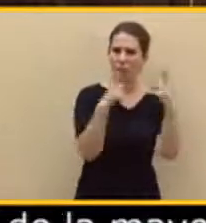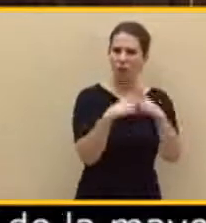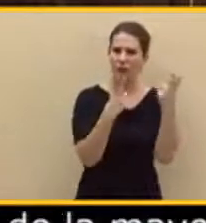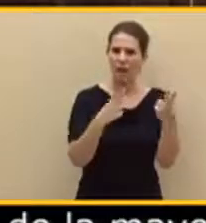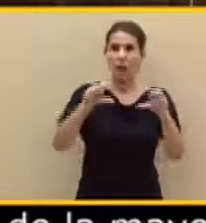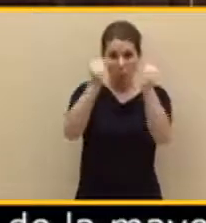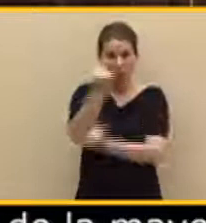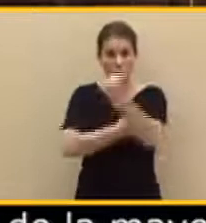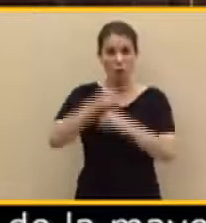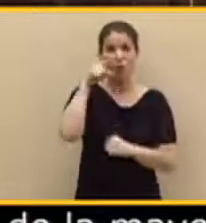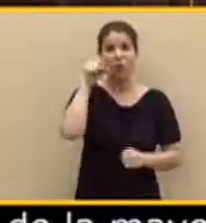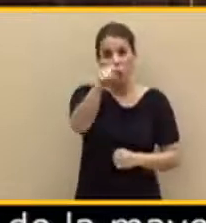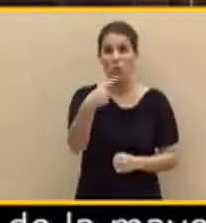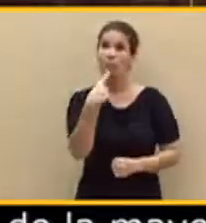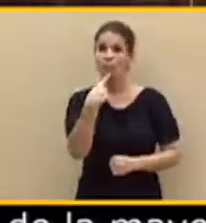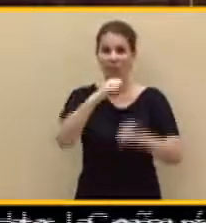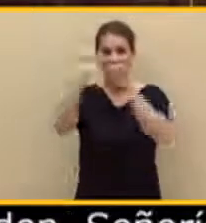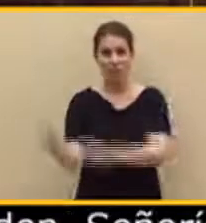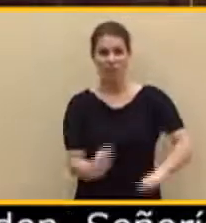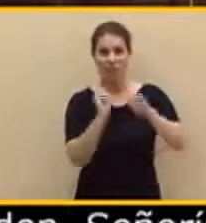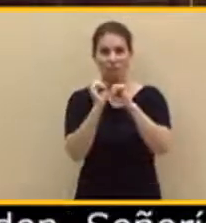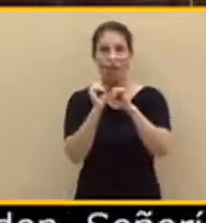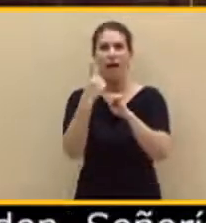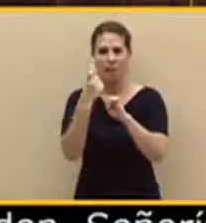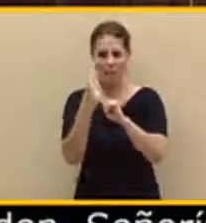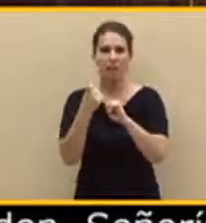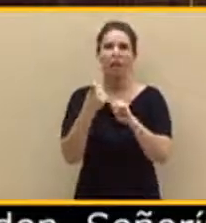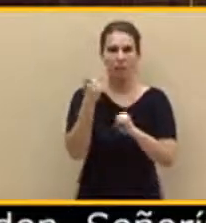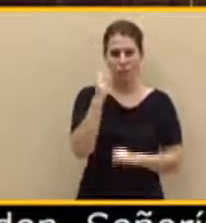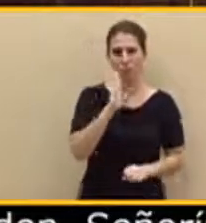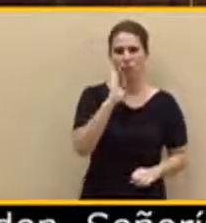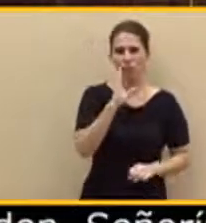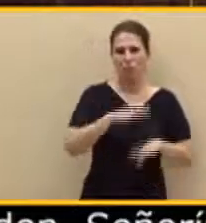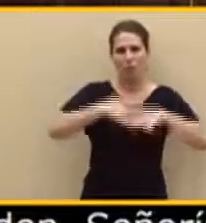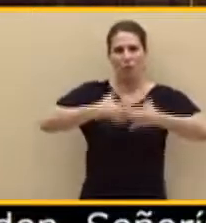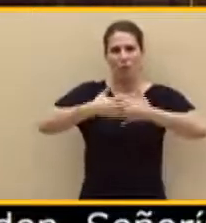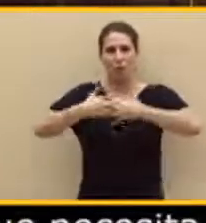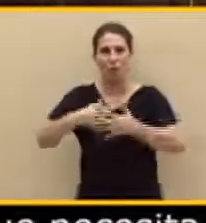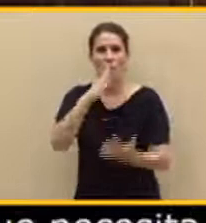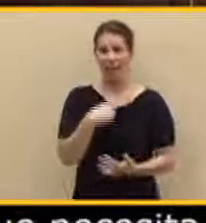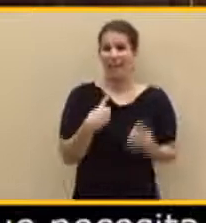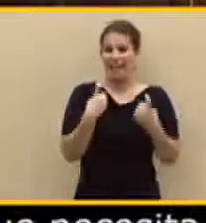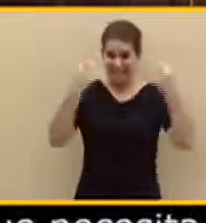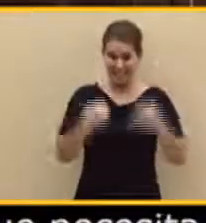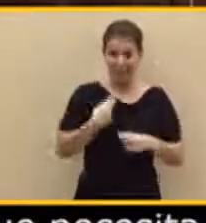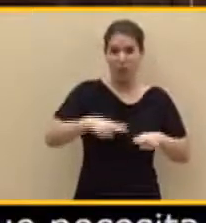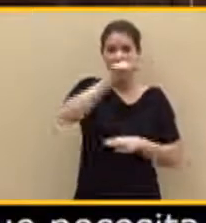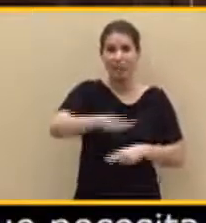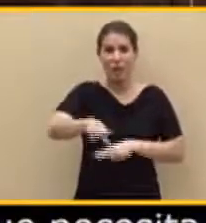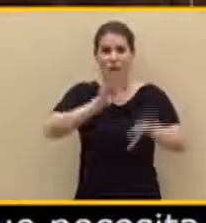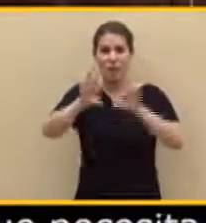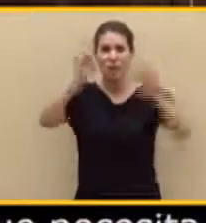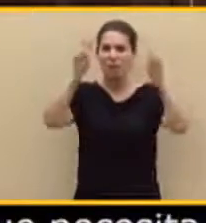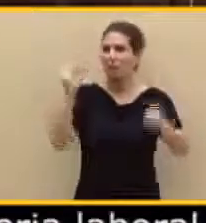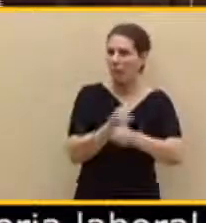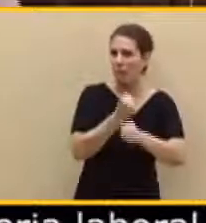defienden, señorías, necesita de la corrupción para funcionar, porque necesita que los políticos que toman decisiones en materia laboral, de obra